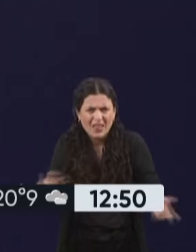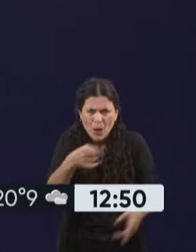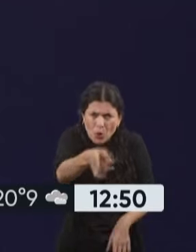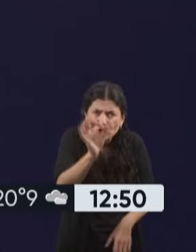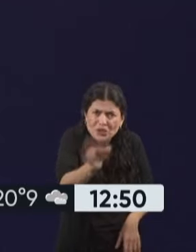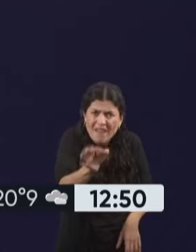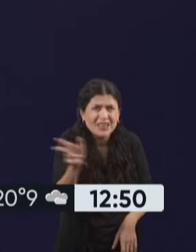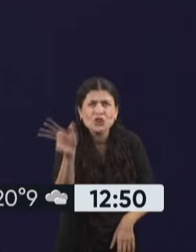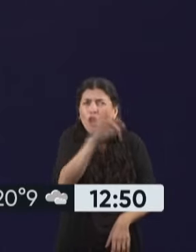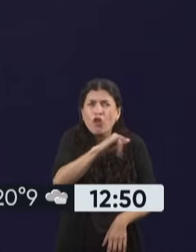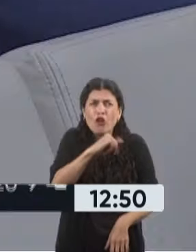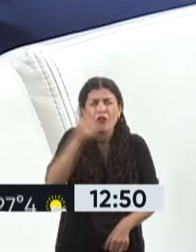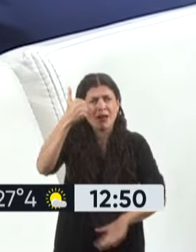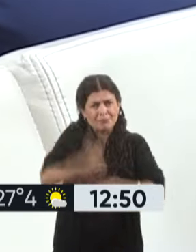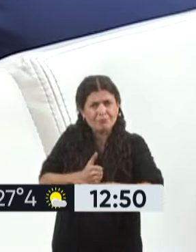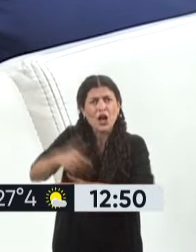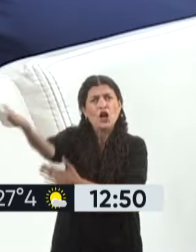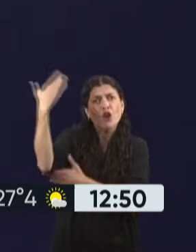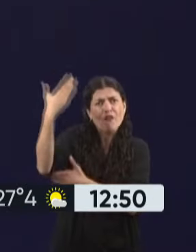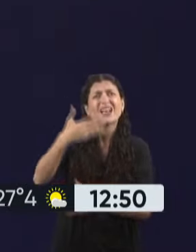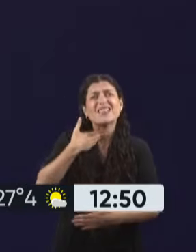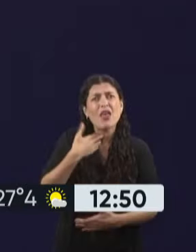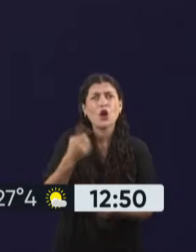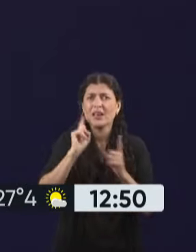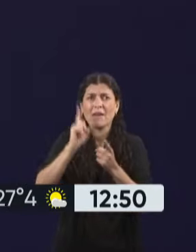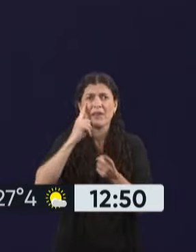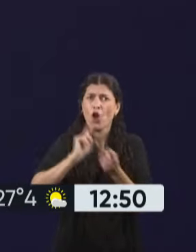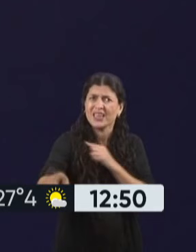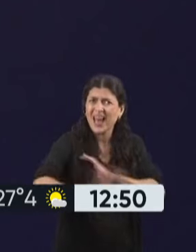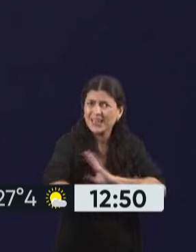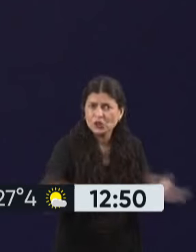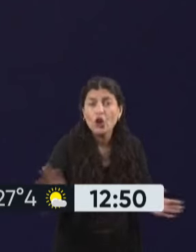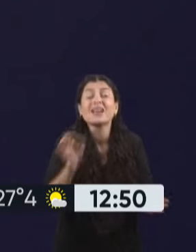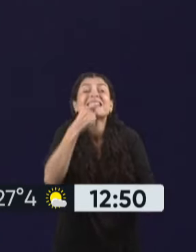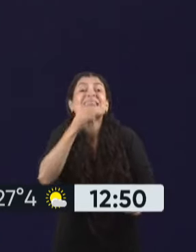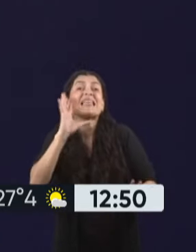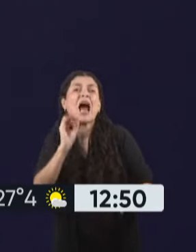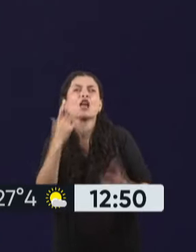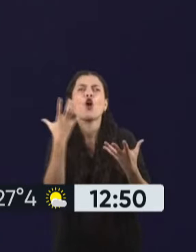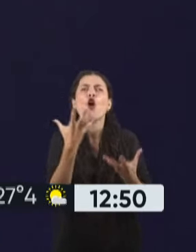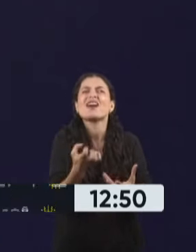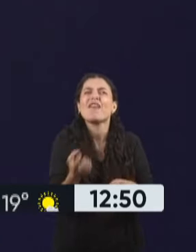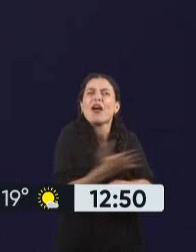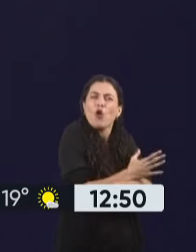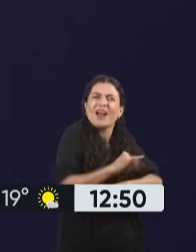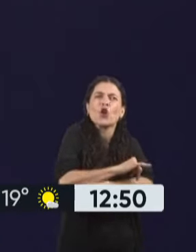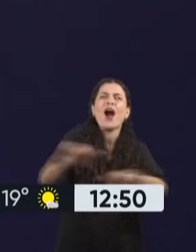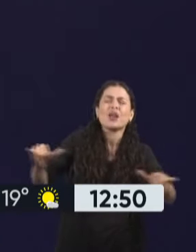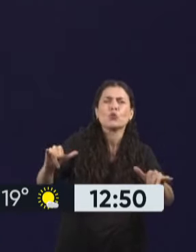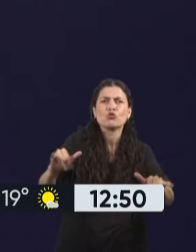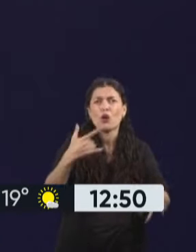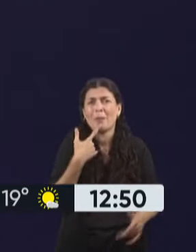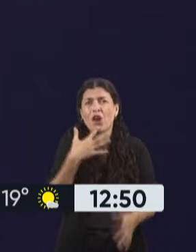que estas conferencias, claro, las conferencias, excepto sí, los anuncios que son grabados, siempre son en vivo, por lo cual